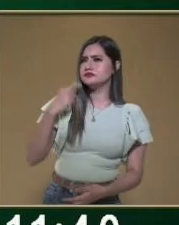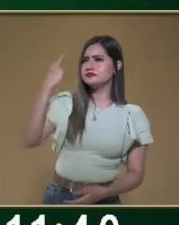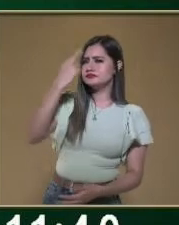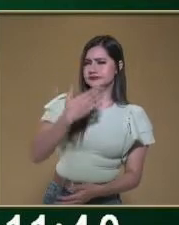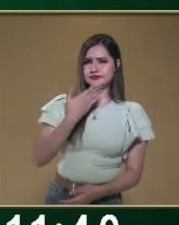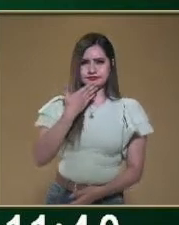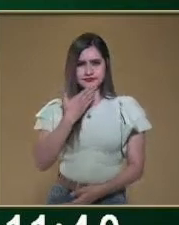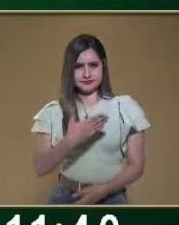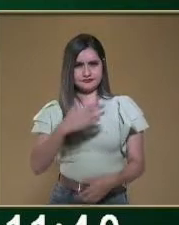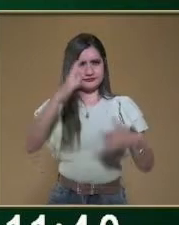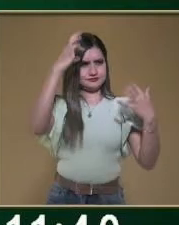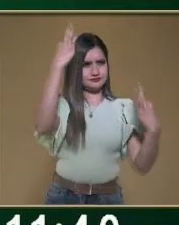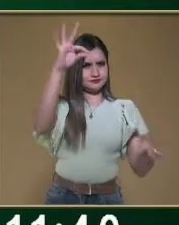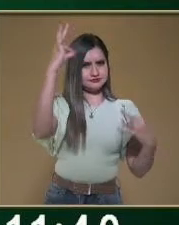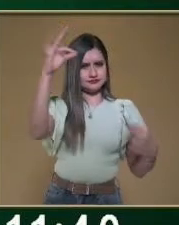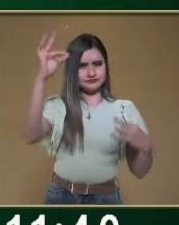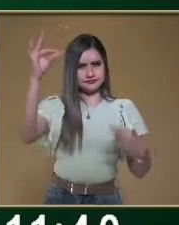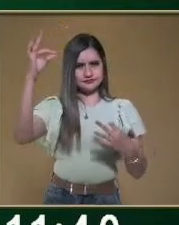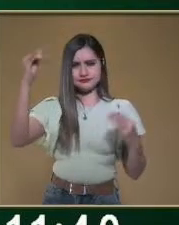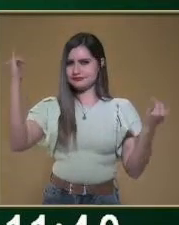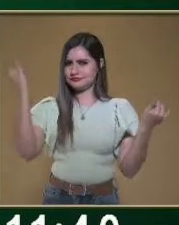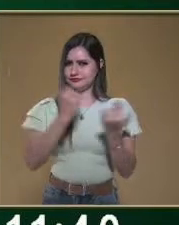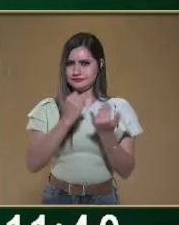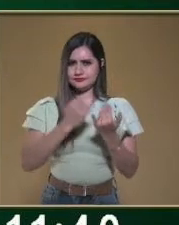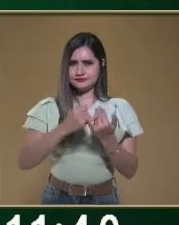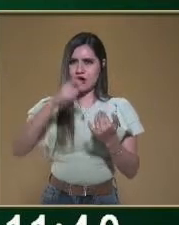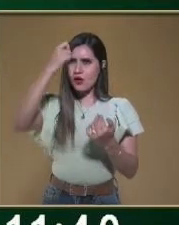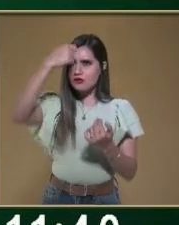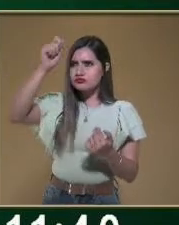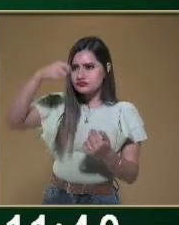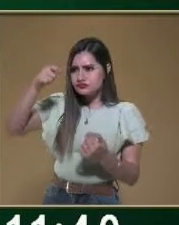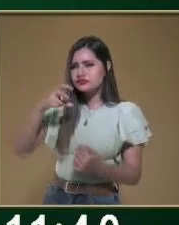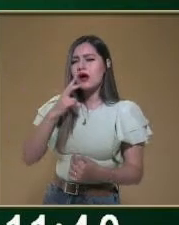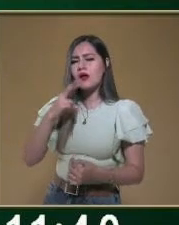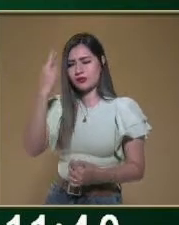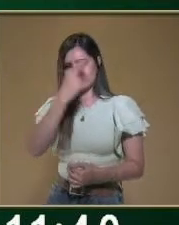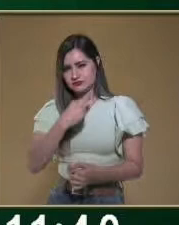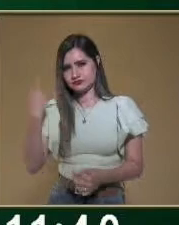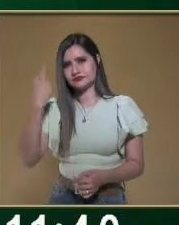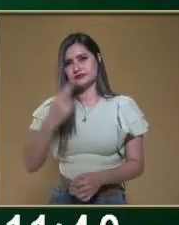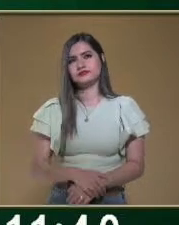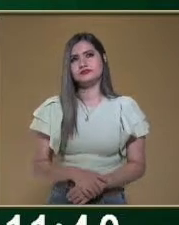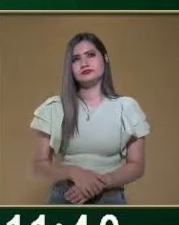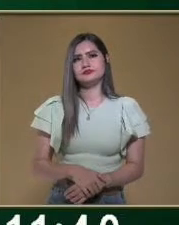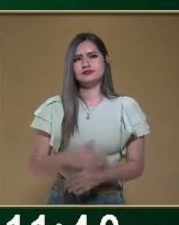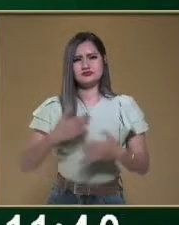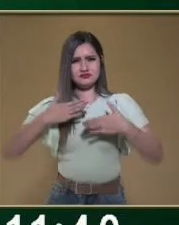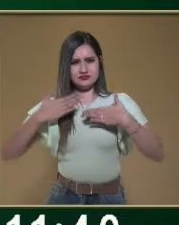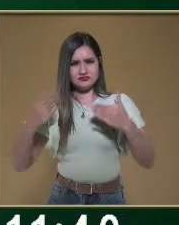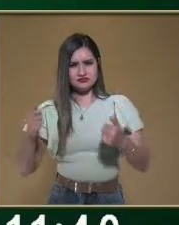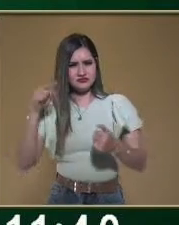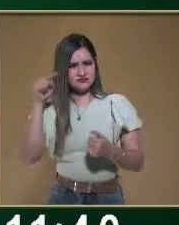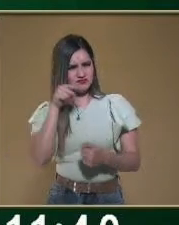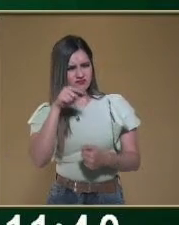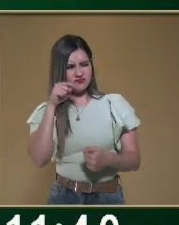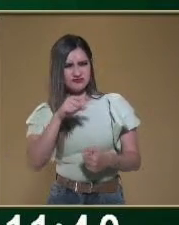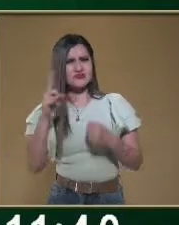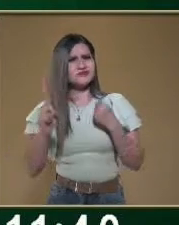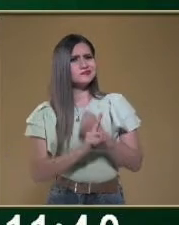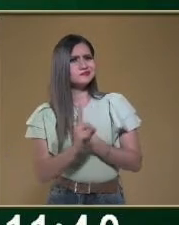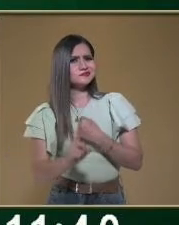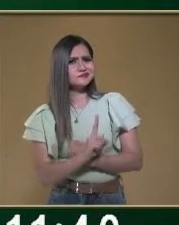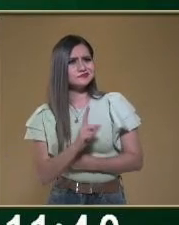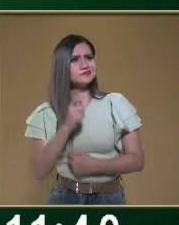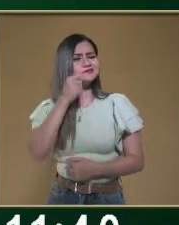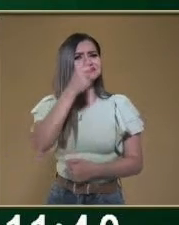cartel, siguiendo todo esto. Y dice así: ¿se entiende de qué problema se trata? Pues